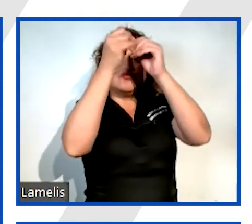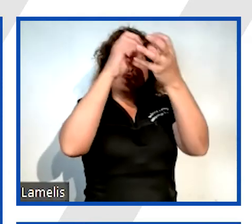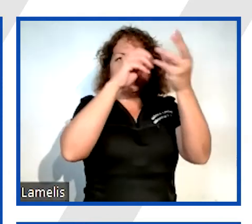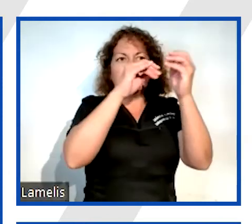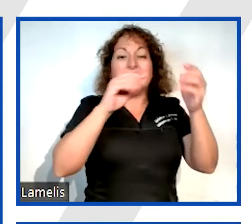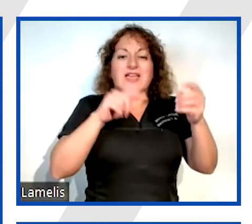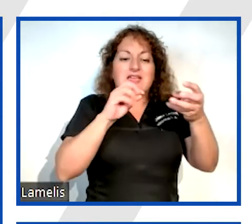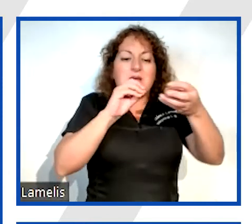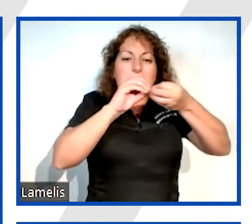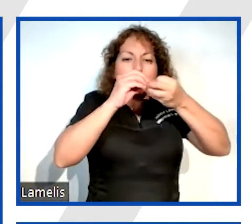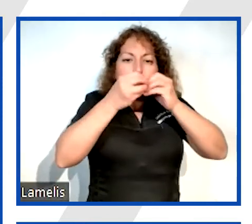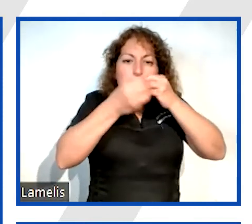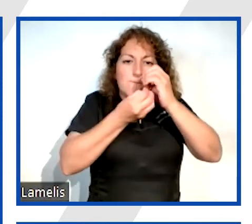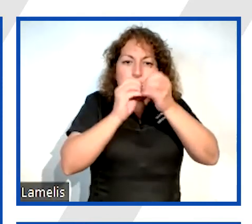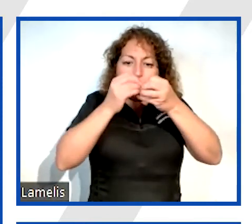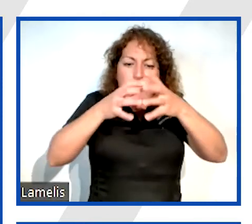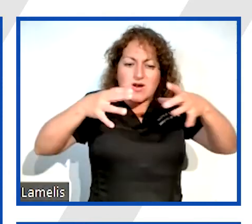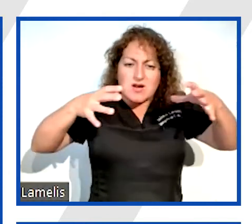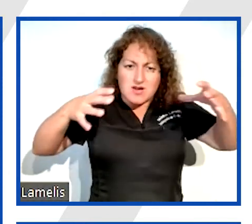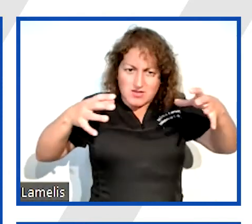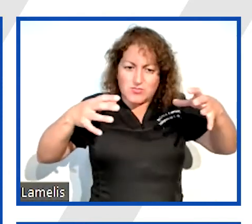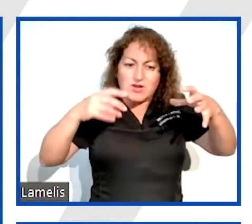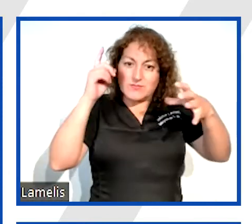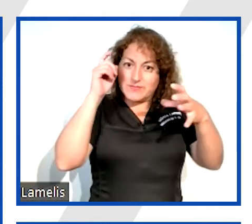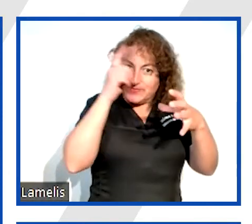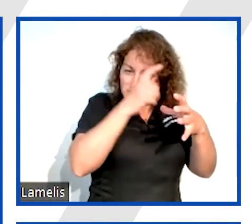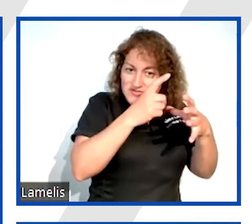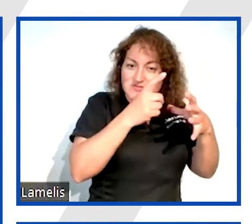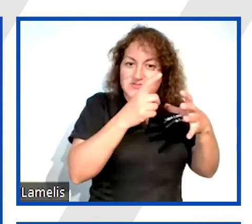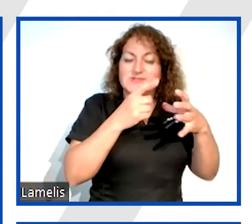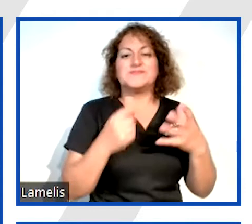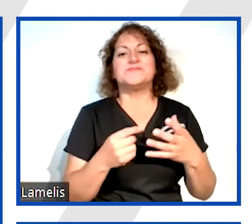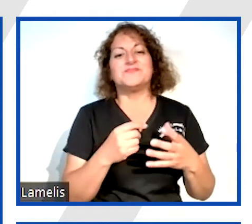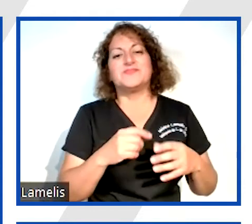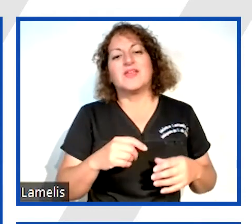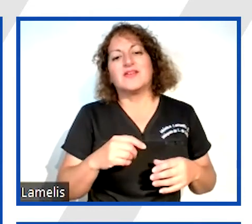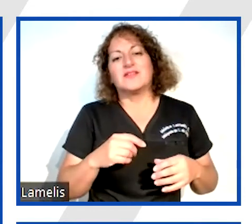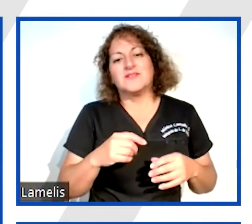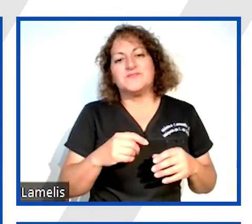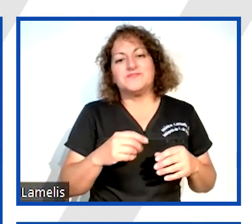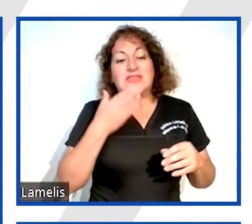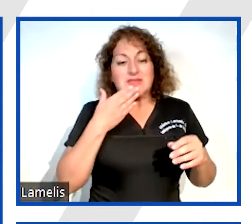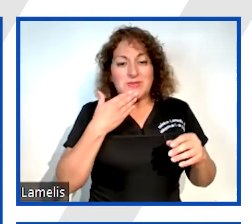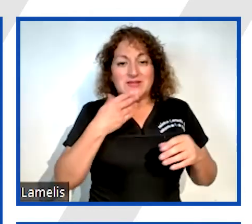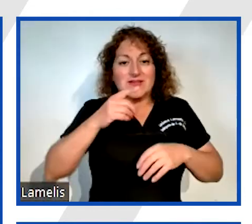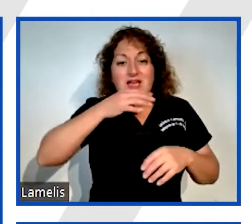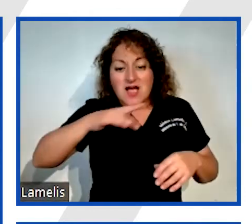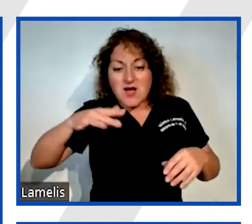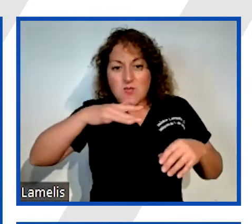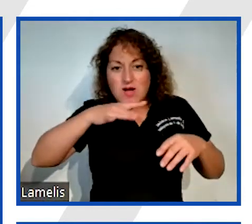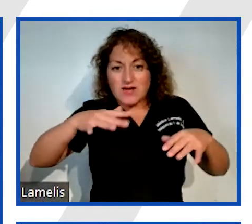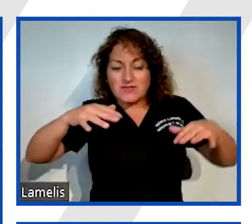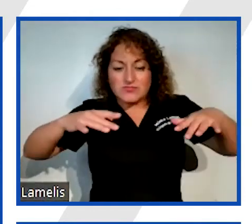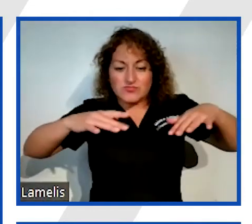complejas y además como ya les decía por haber marea en la en la tierra primigenia los ciclos